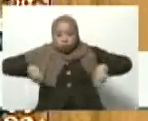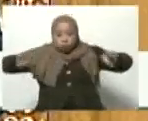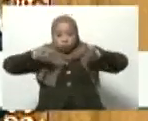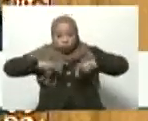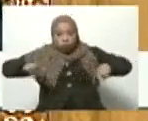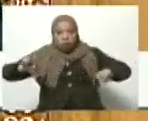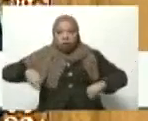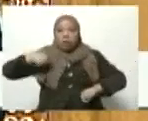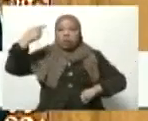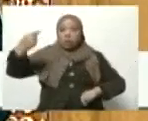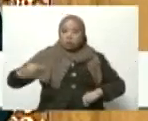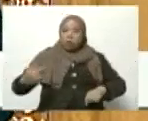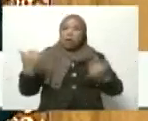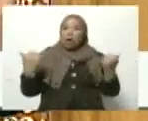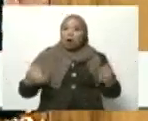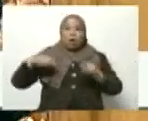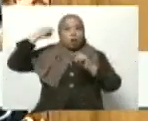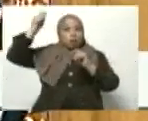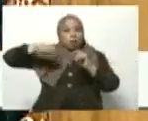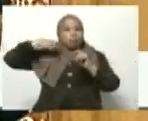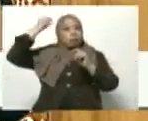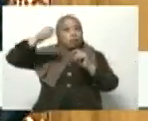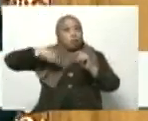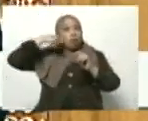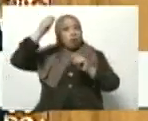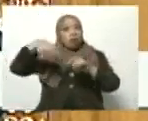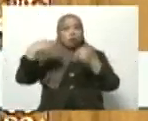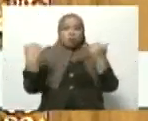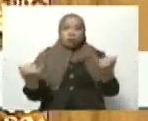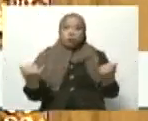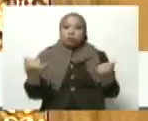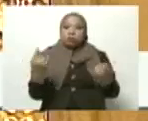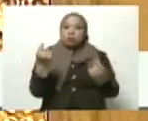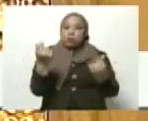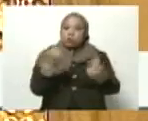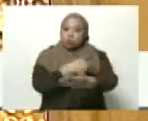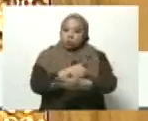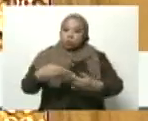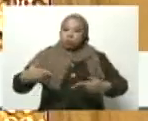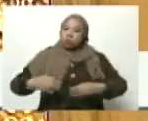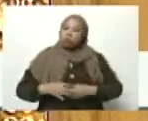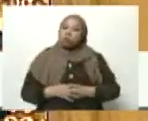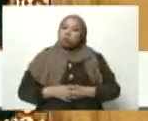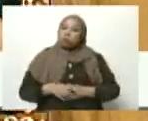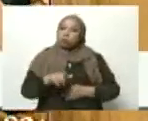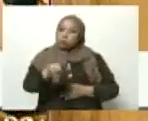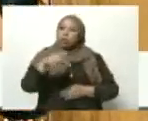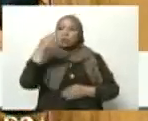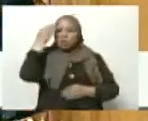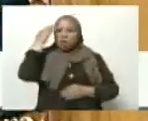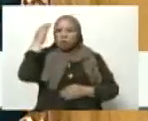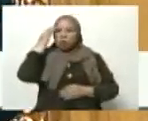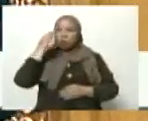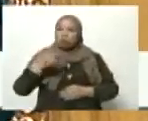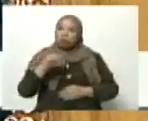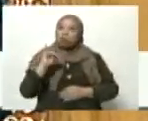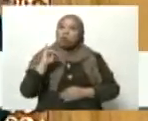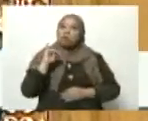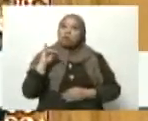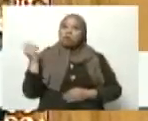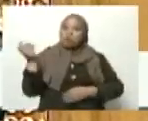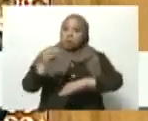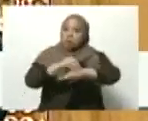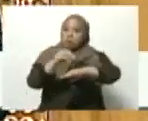Gudó hoy está haciendo una película sobre todo lo que pasó, él le va a sacar el dinero, él dice que a mí la CIA me llamó